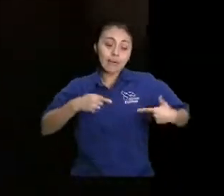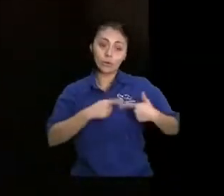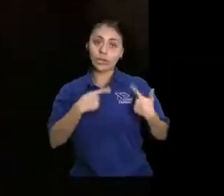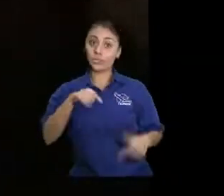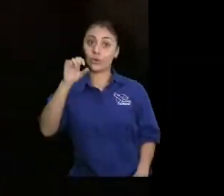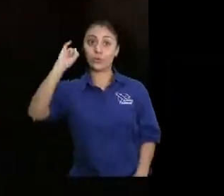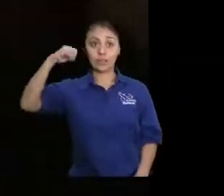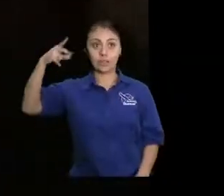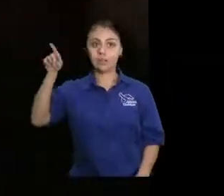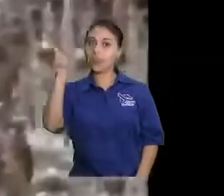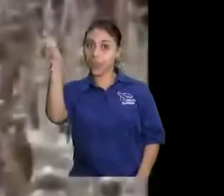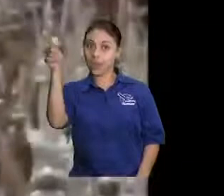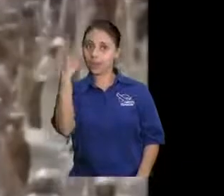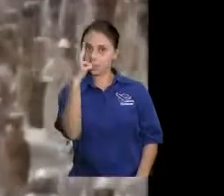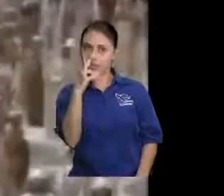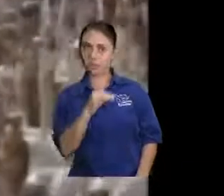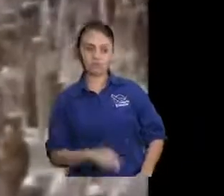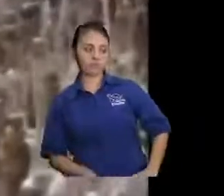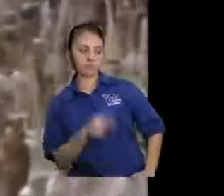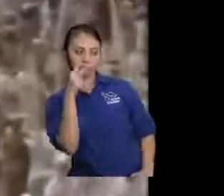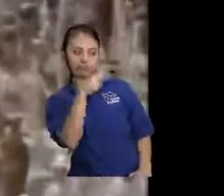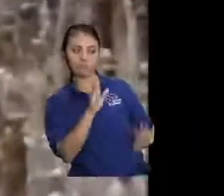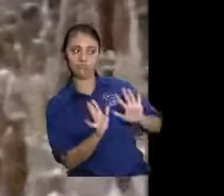Ahí está la Micalota, mire.